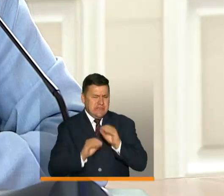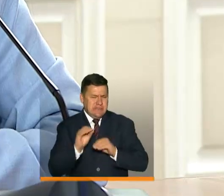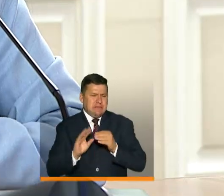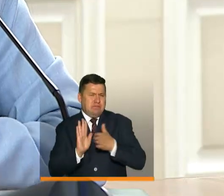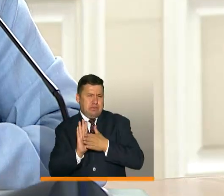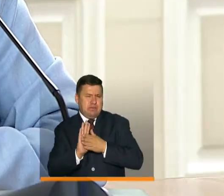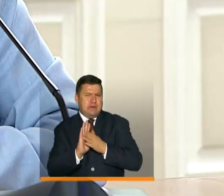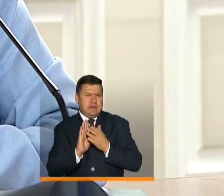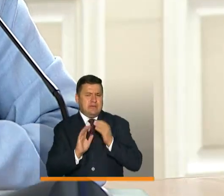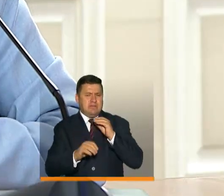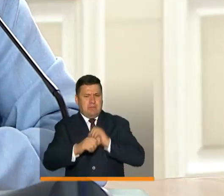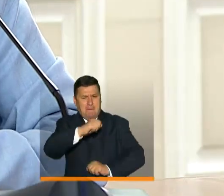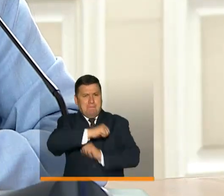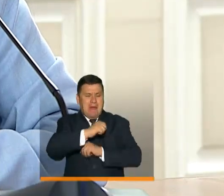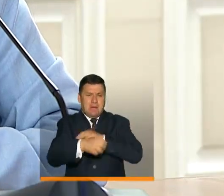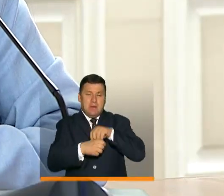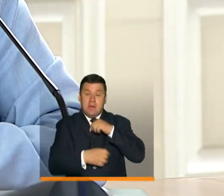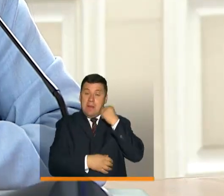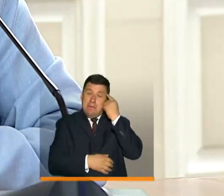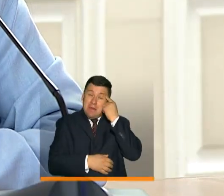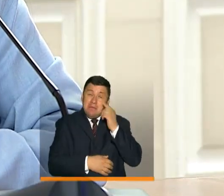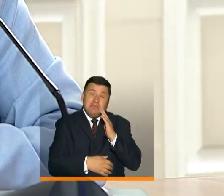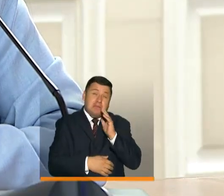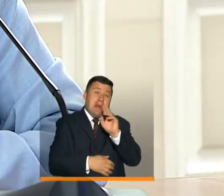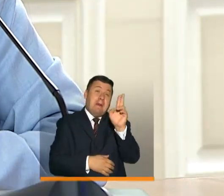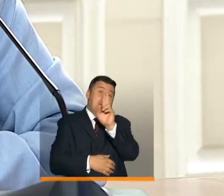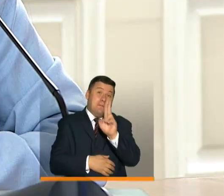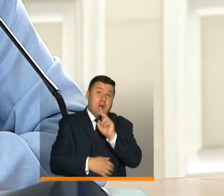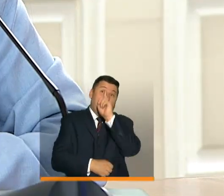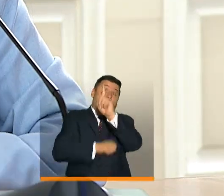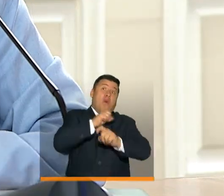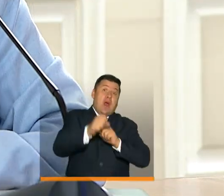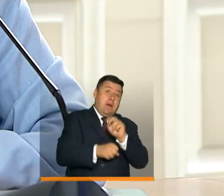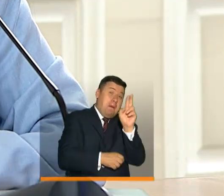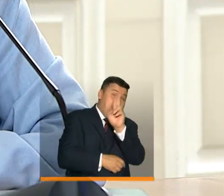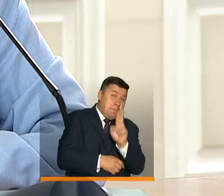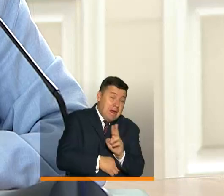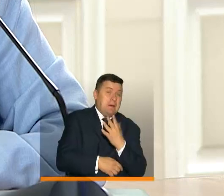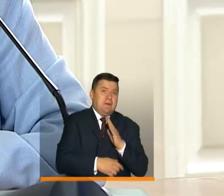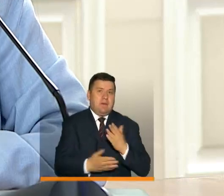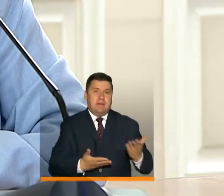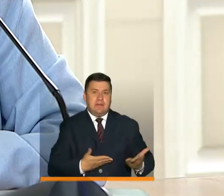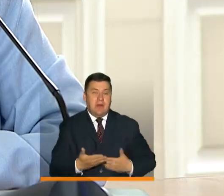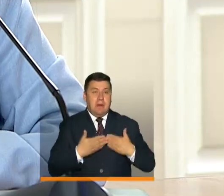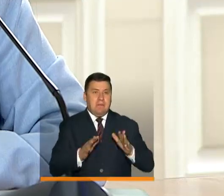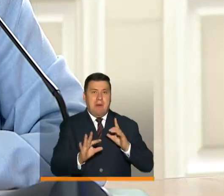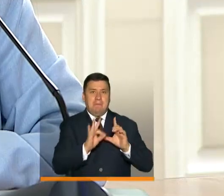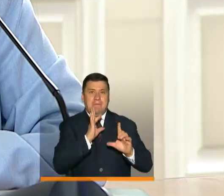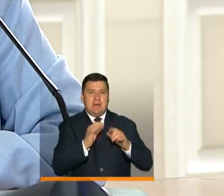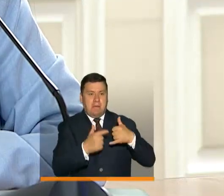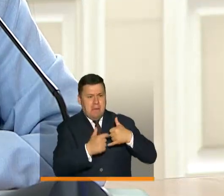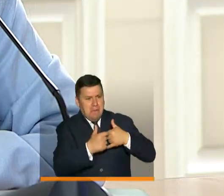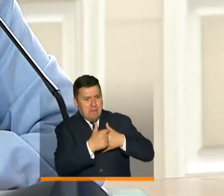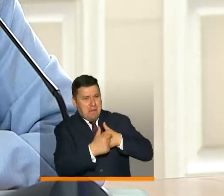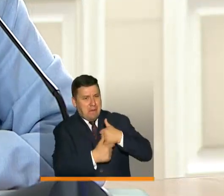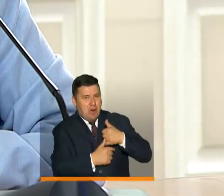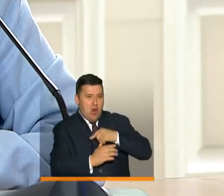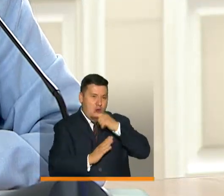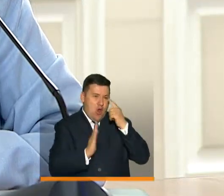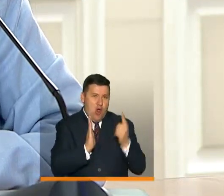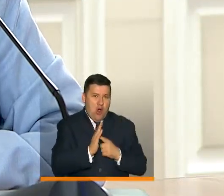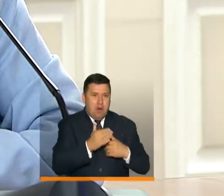estructuración. Nosotros pensamos que para marzo del próximo año ya estas tiendas virtuales están